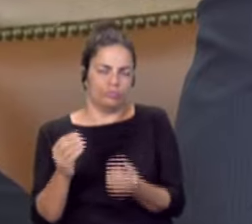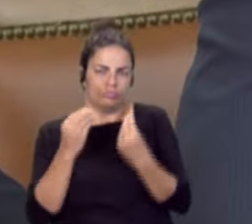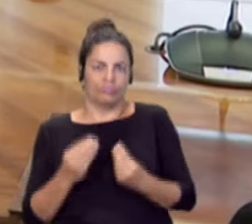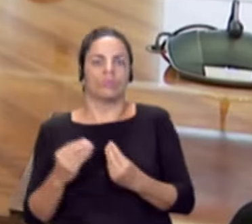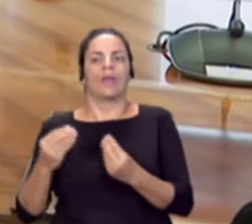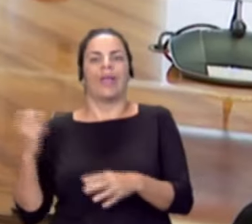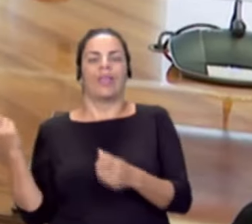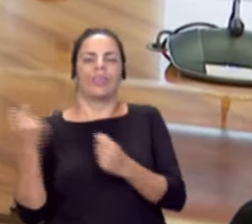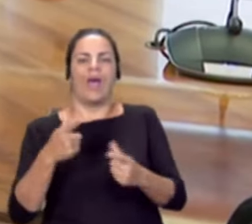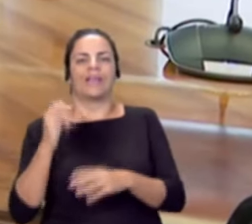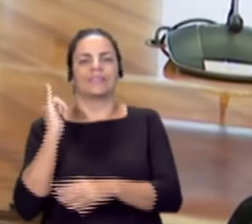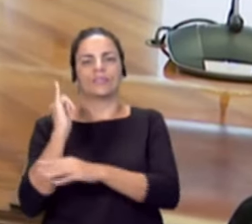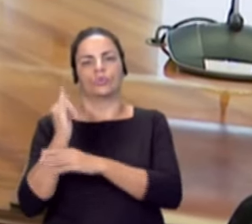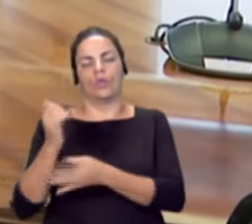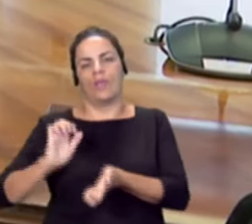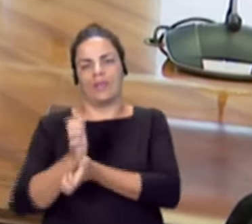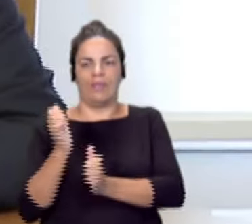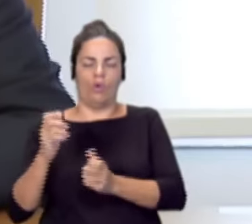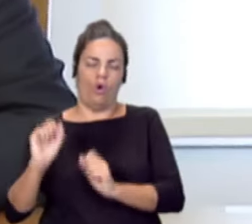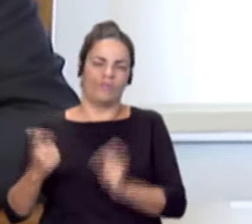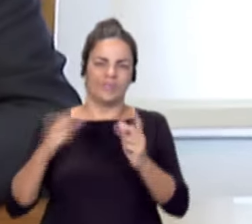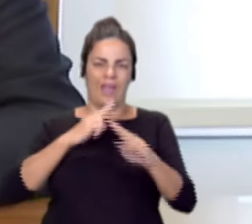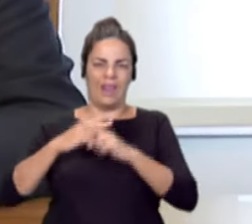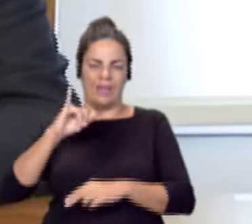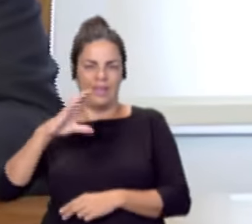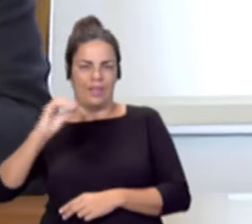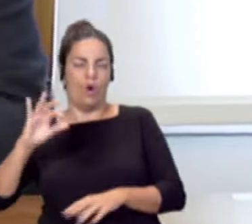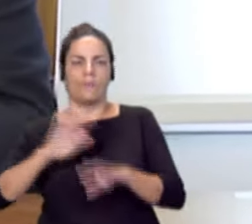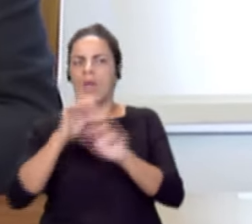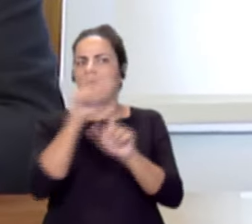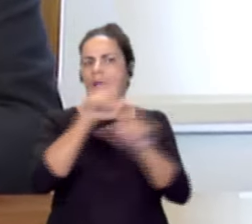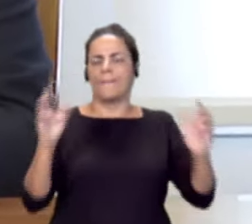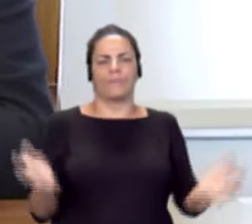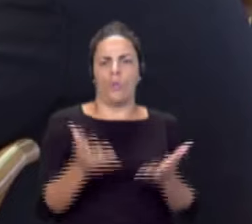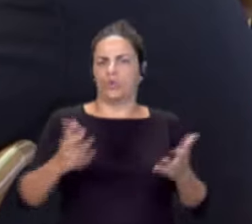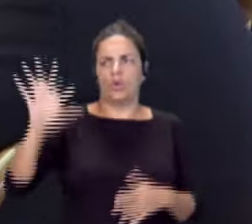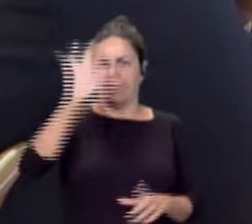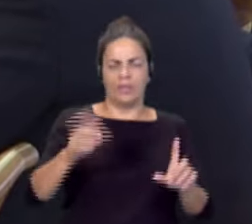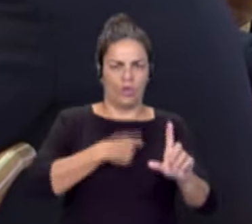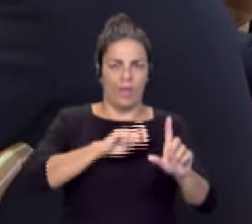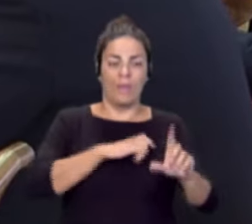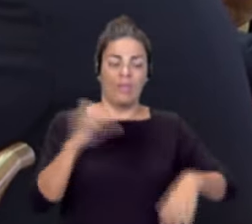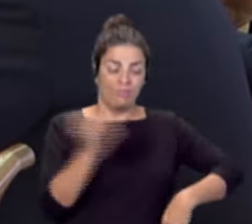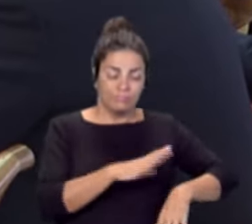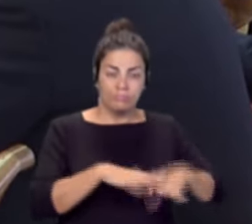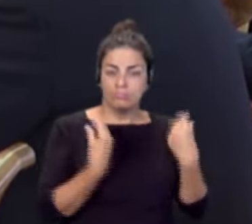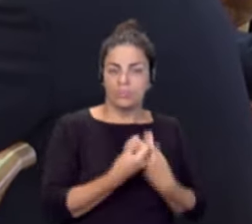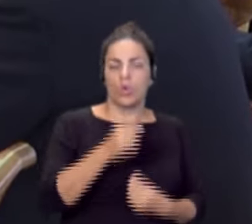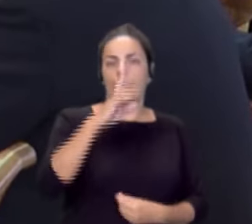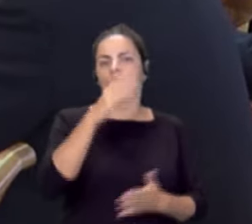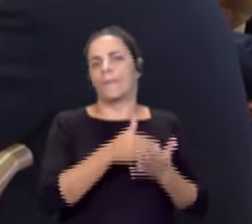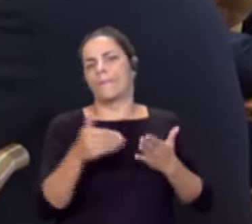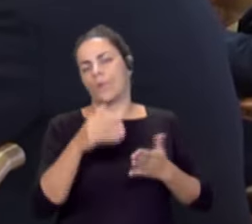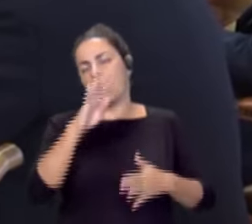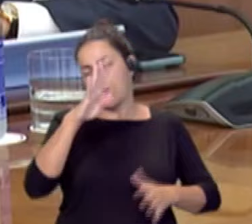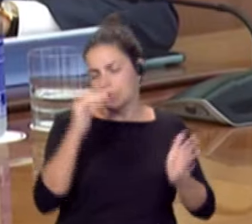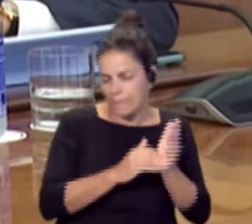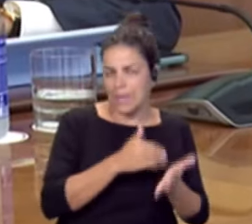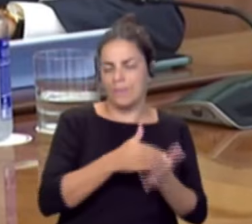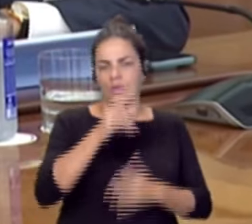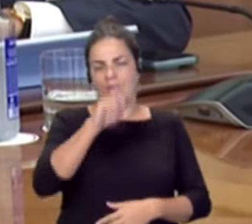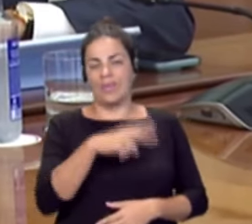Crédito Oficial, el ICO, a promotores de todo el país, un fondo que engloba 4.000 millones de euros del Plan de Recuperación y